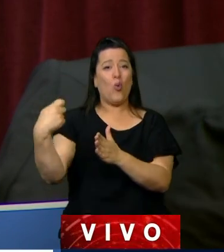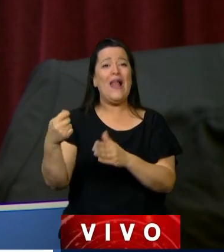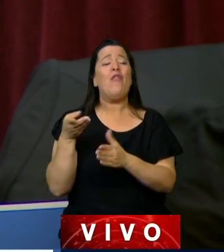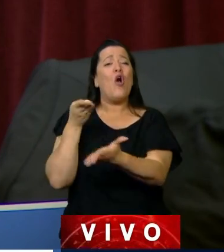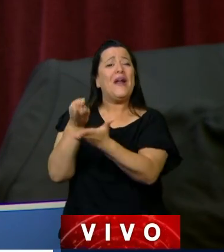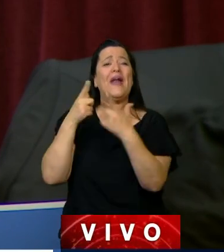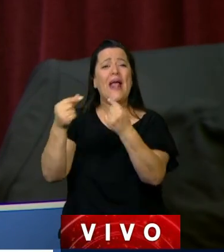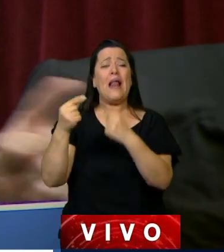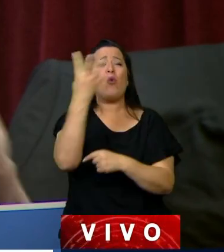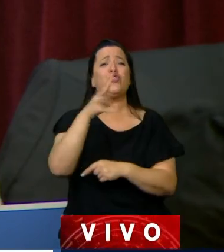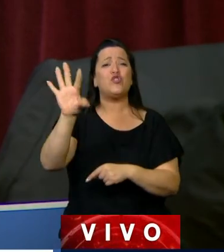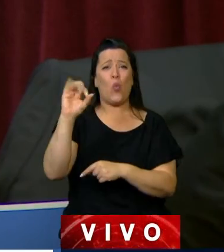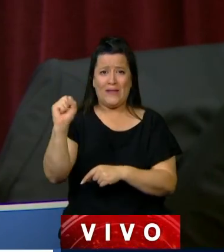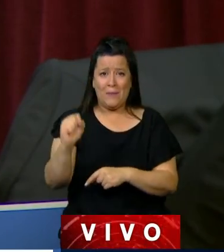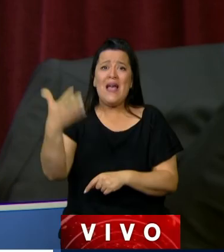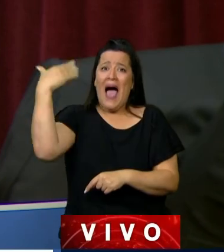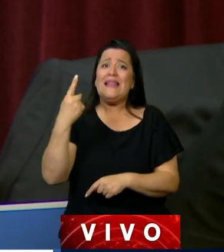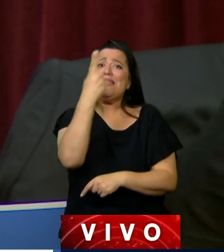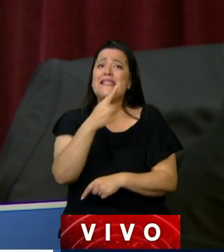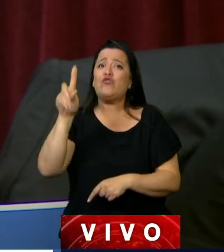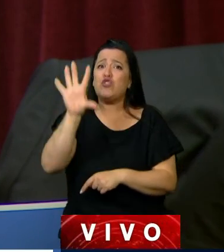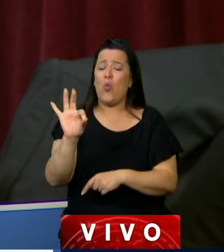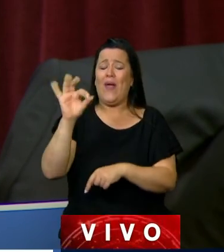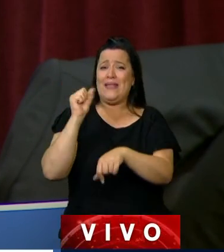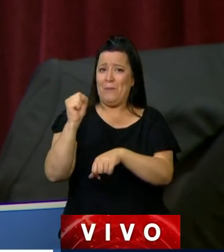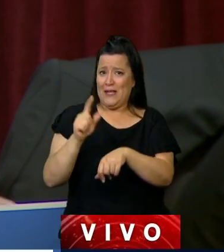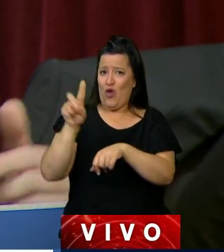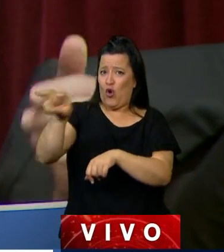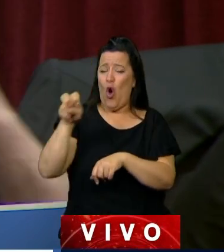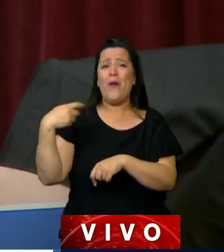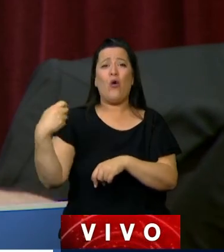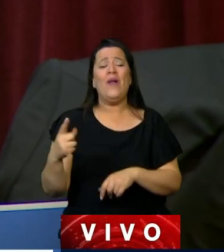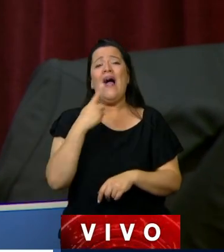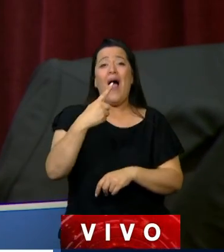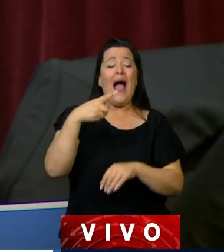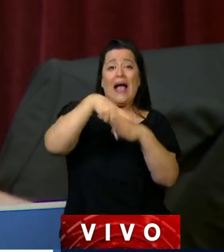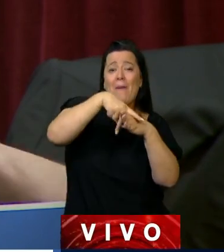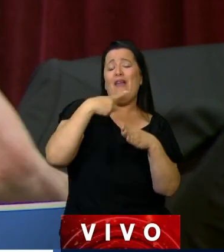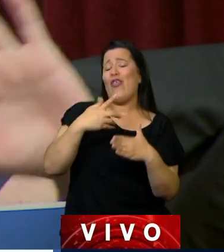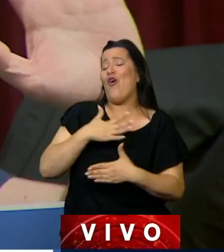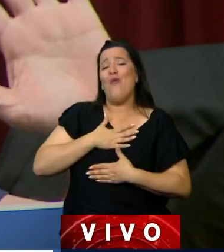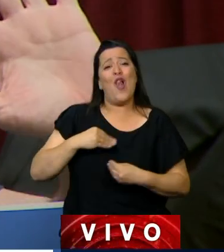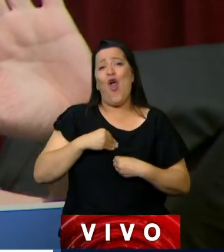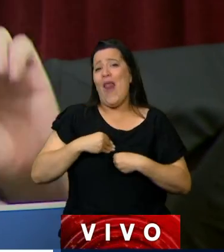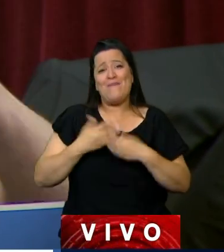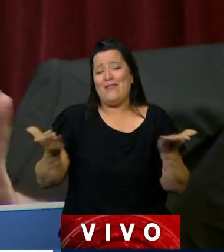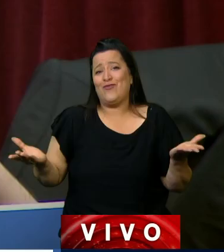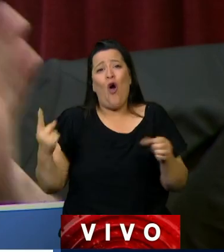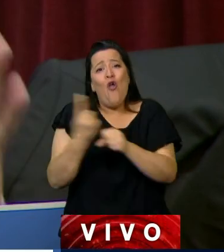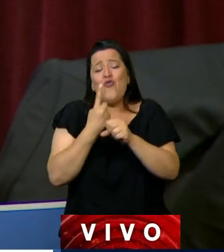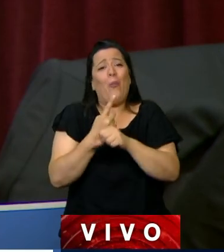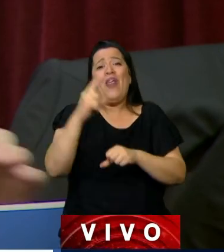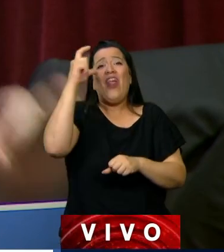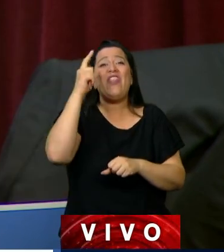los jubilados? Porque ganaban 150 pesos en aquel momento. Dijo, lo lamento, yo no puedo vivir con menos